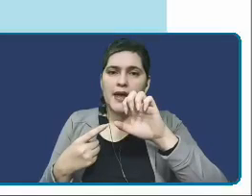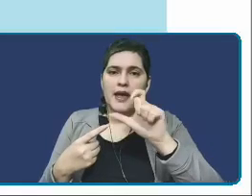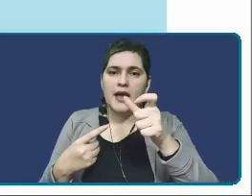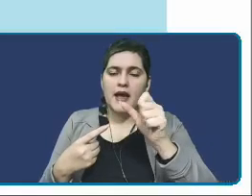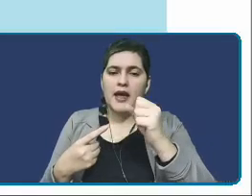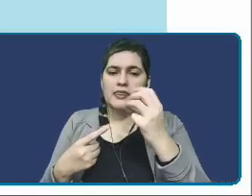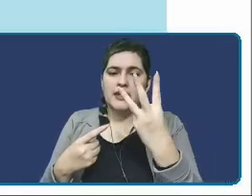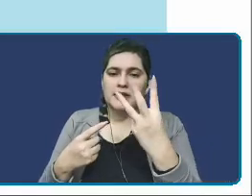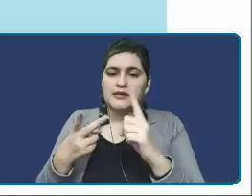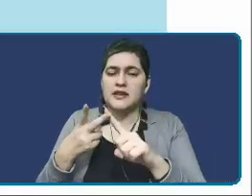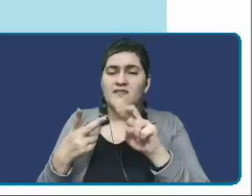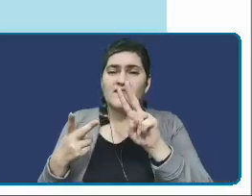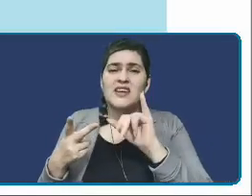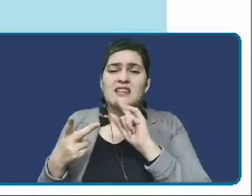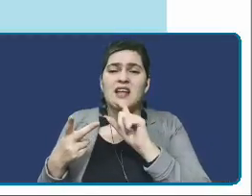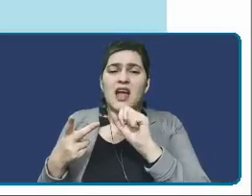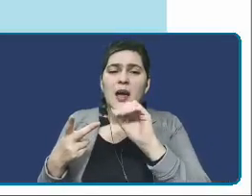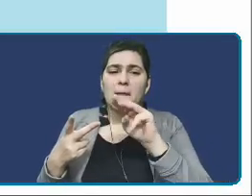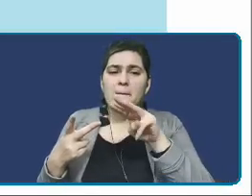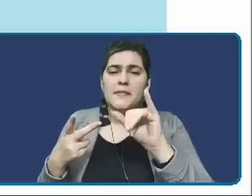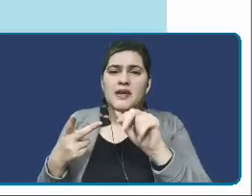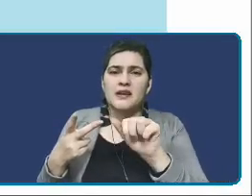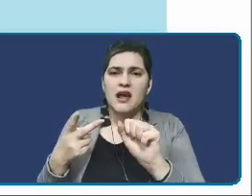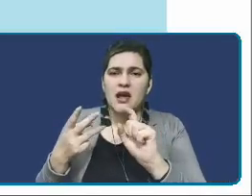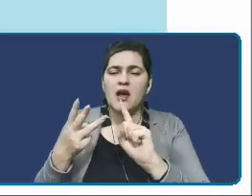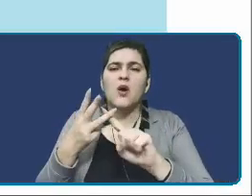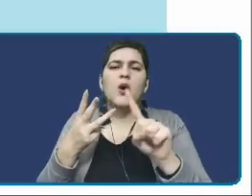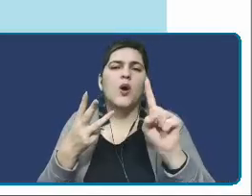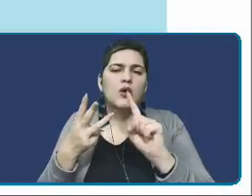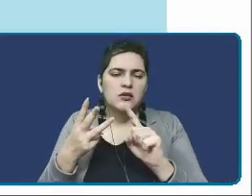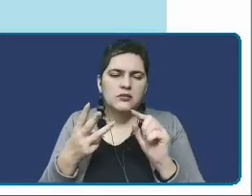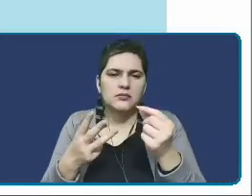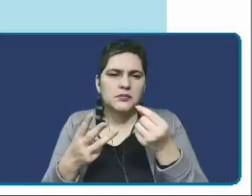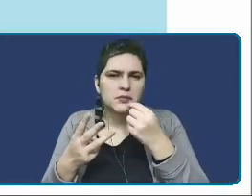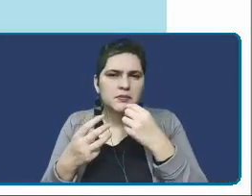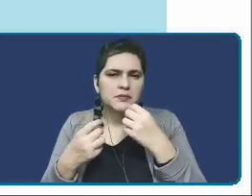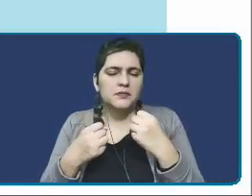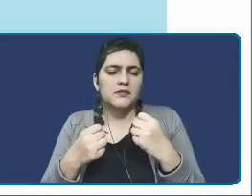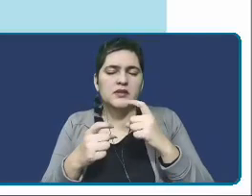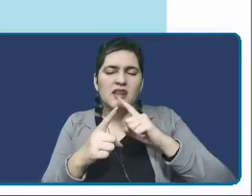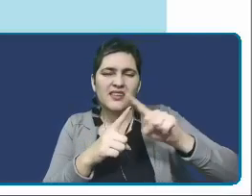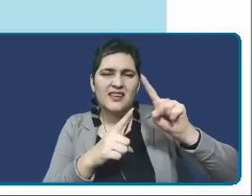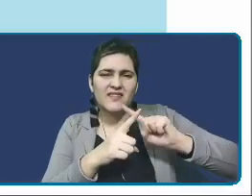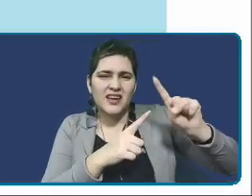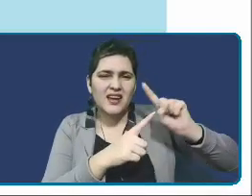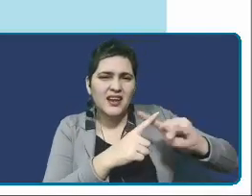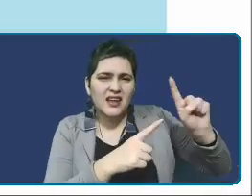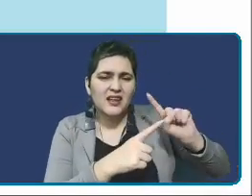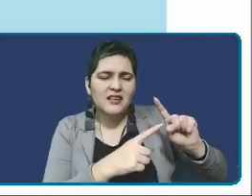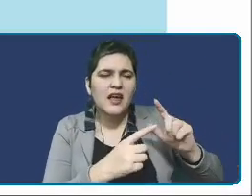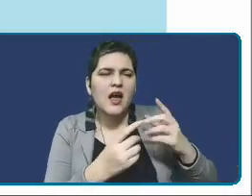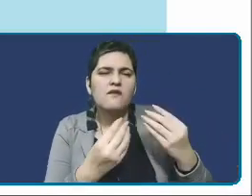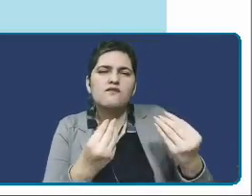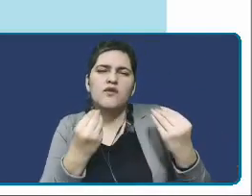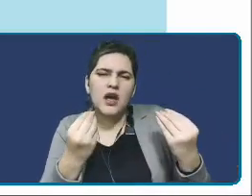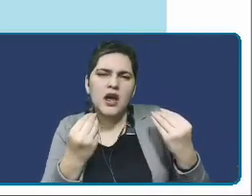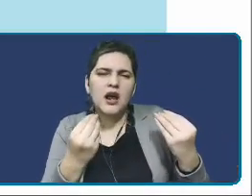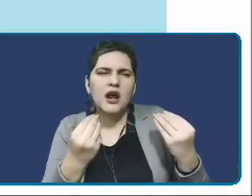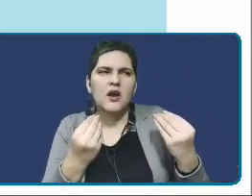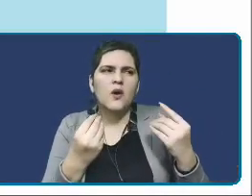Entonces, acá en este análisis de muchos expertos respecto a qué será bueno o no qué será bueno,